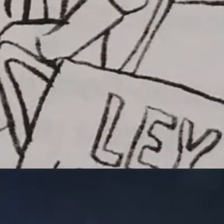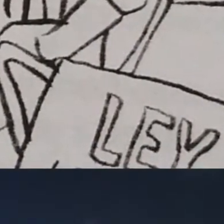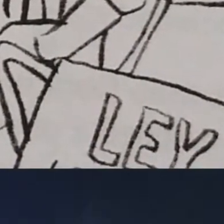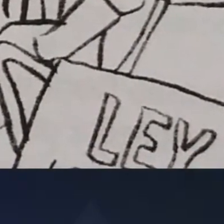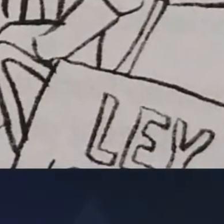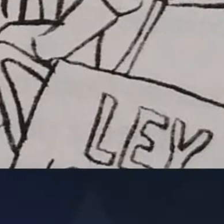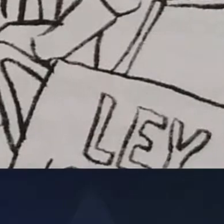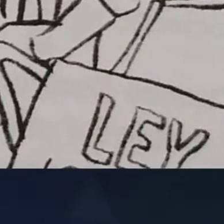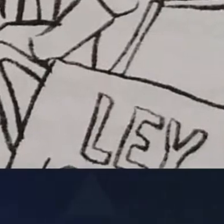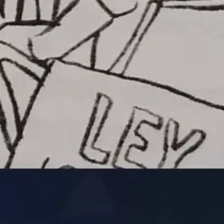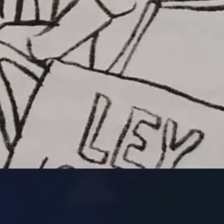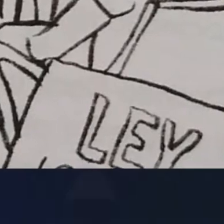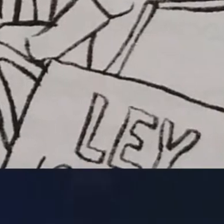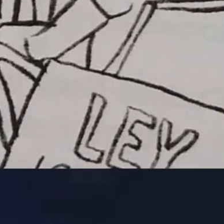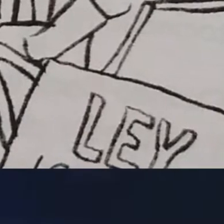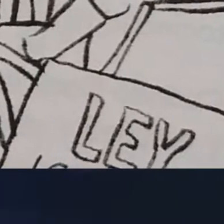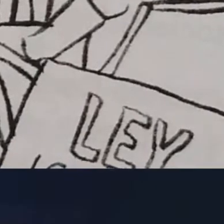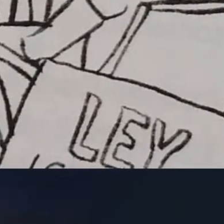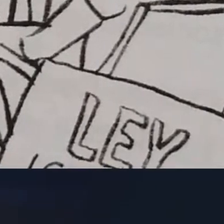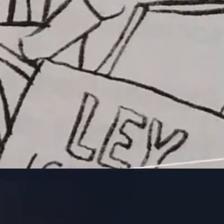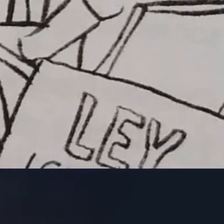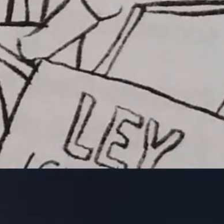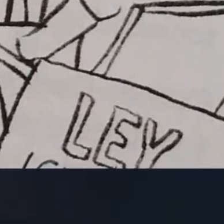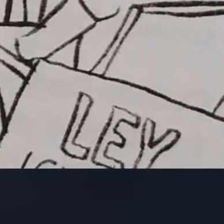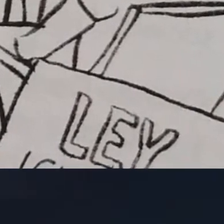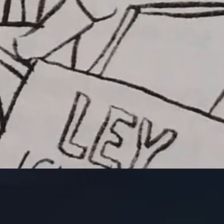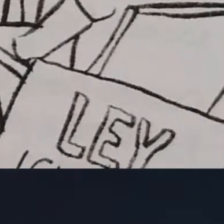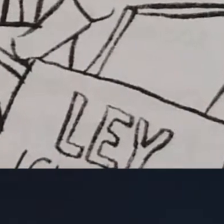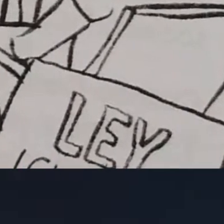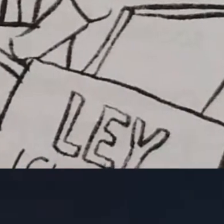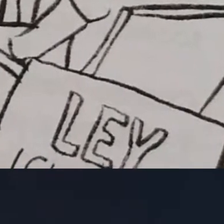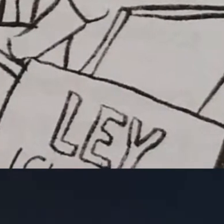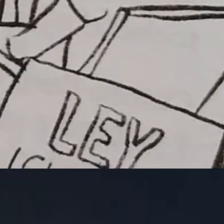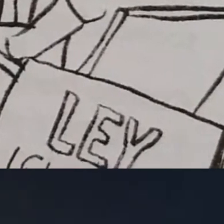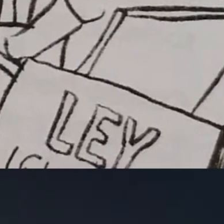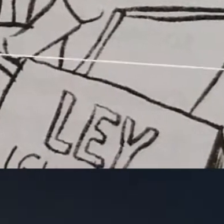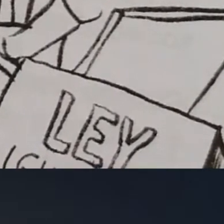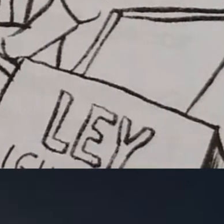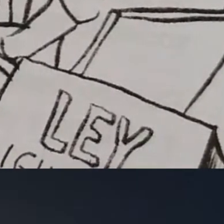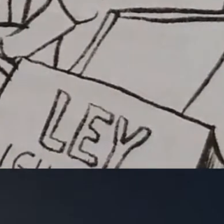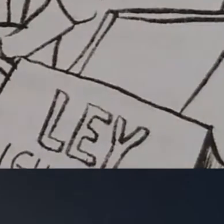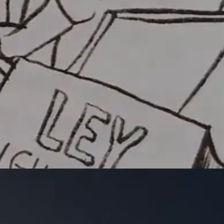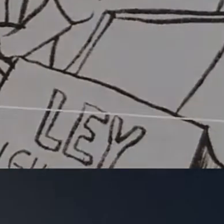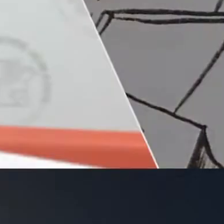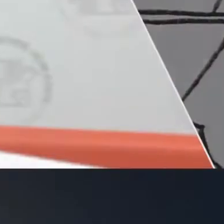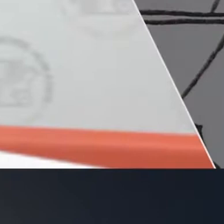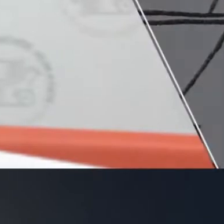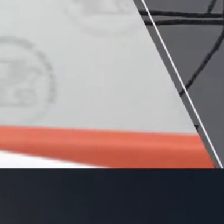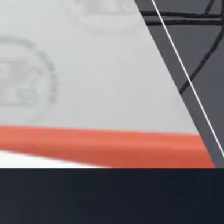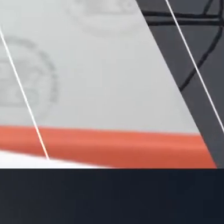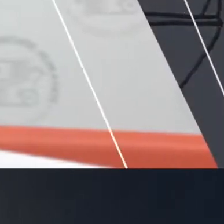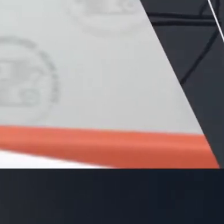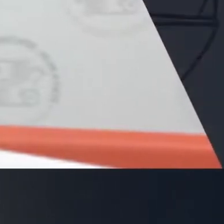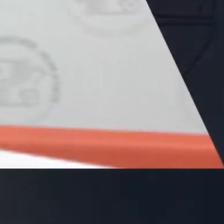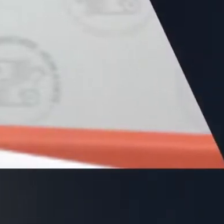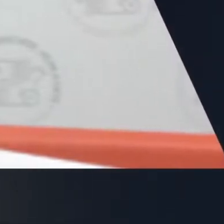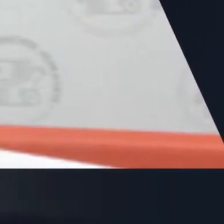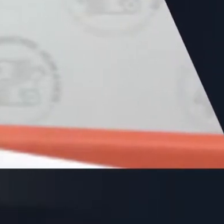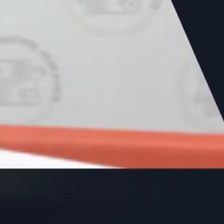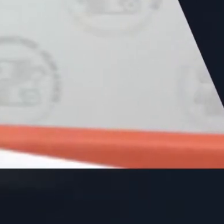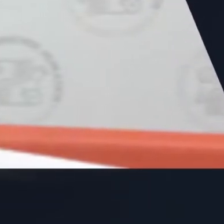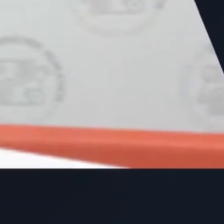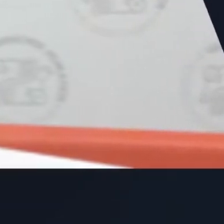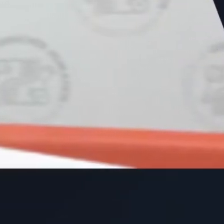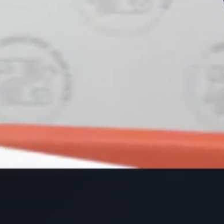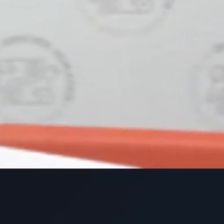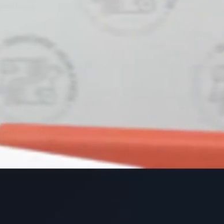Obtuvo un posgrado en Derecho Comparado por la Universidad de Nueva York. Ha integrado diversos grupos de expertas en materia de derechos